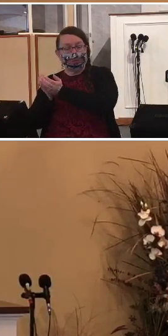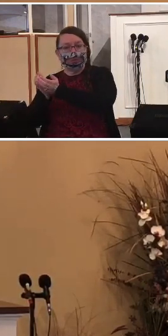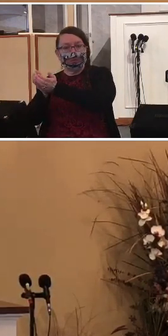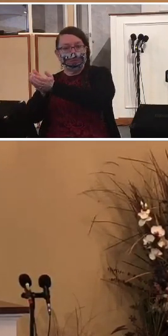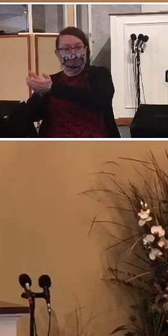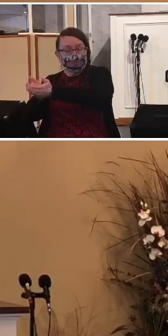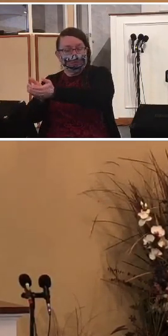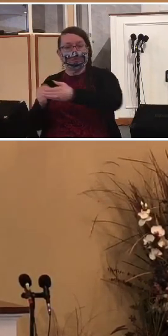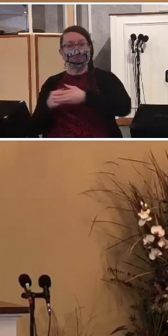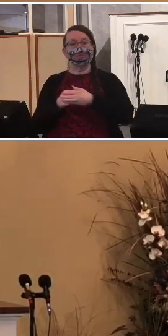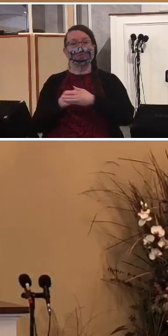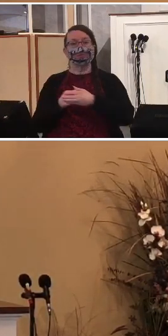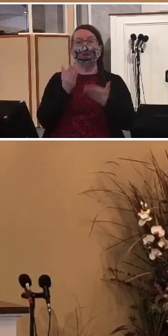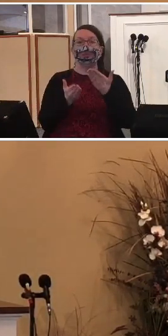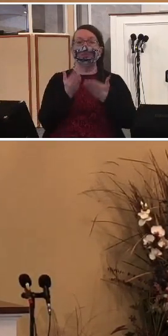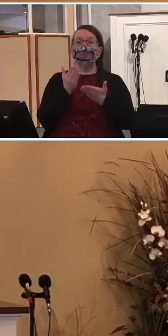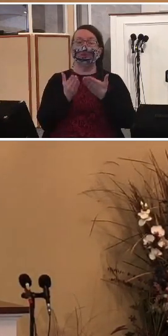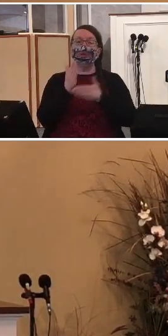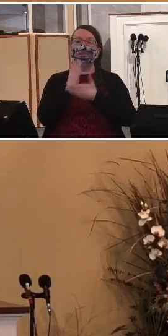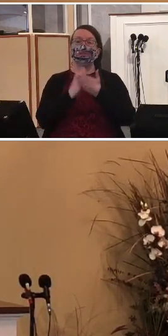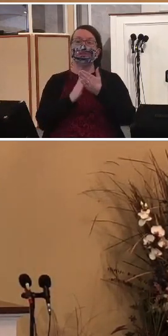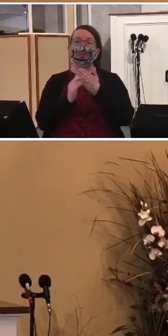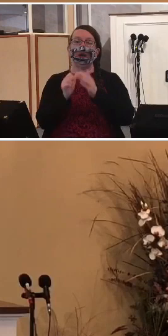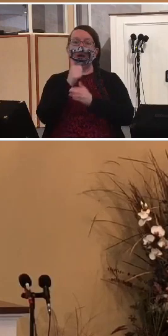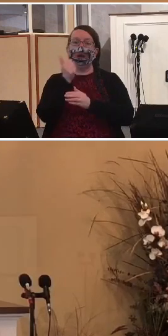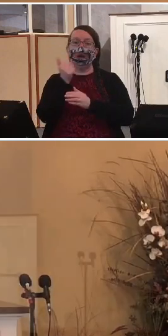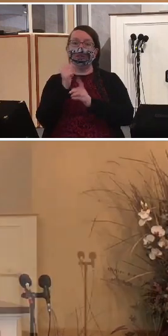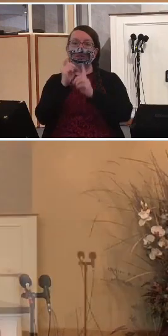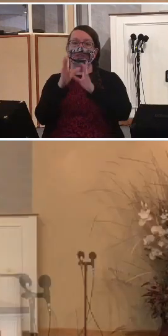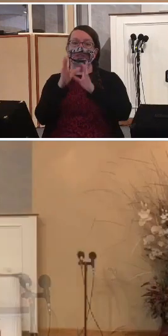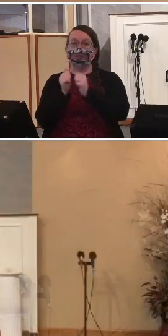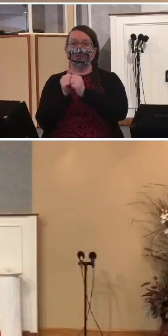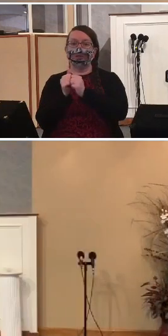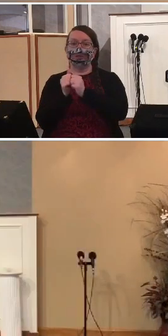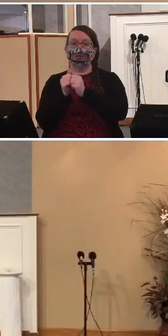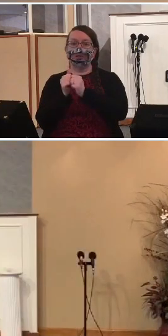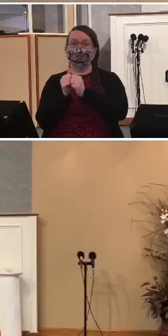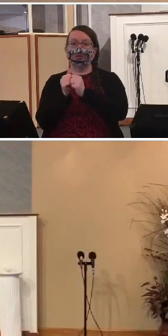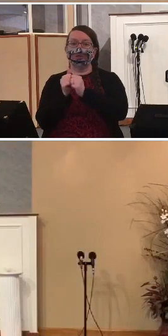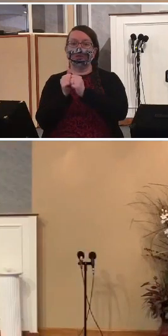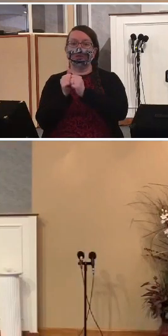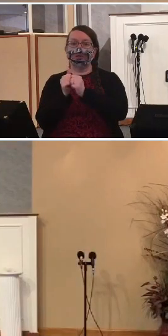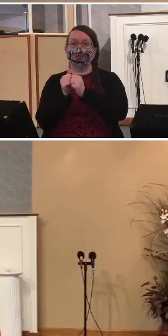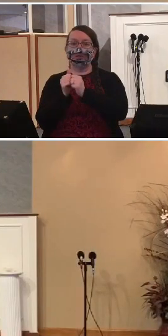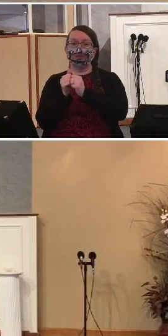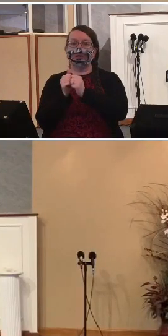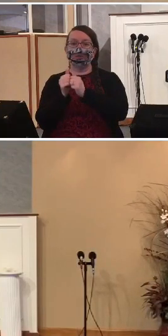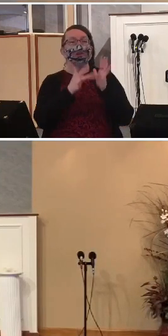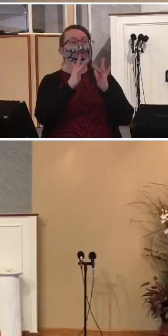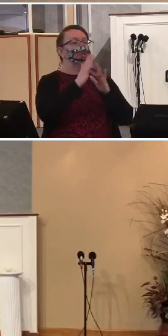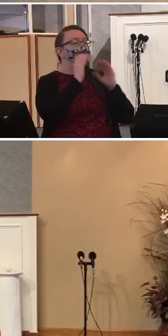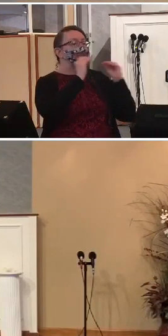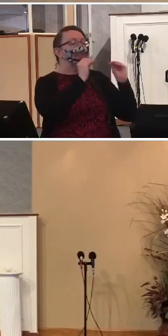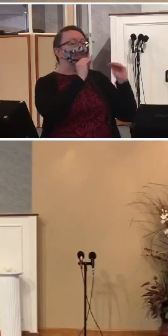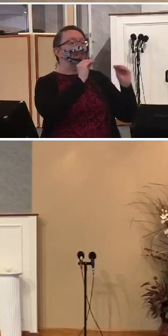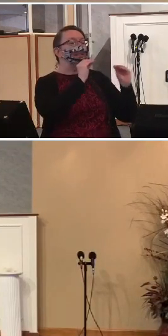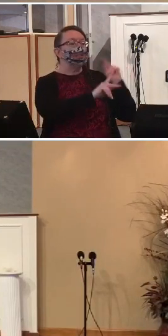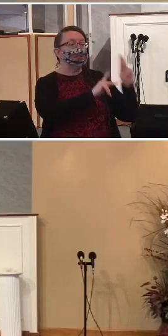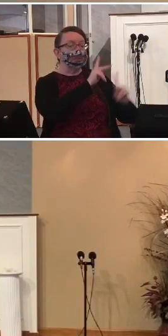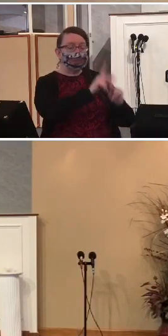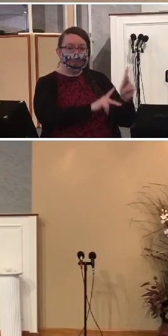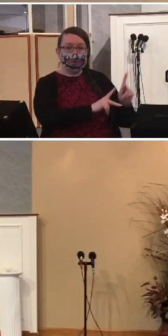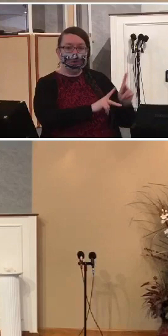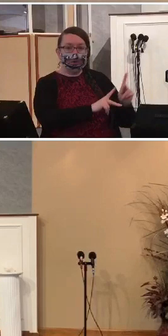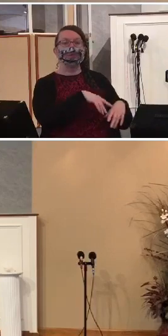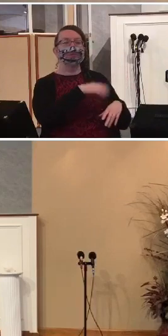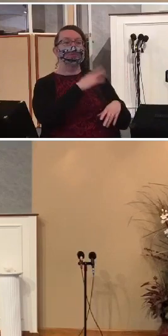la multitud. No tenemos todos esos detalles, pero nosotros podemos asumir eso por lo que sucedió después. Pero Jesús empezó a